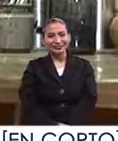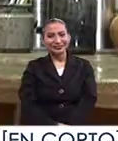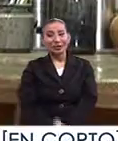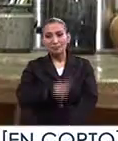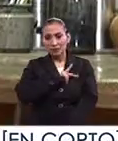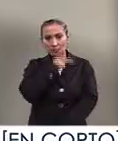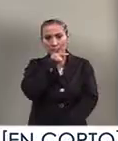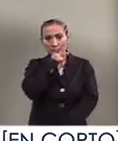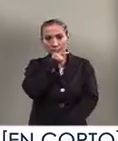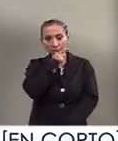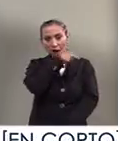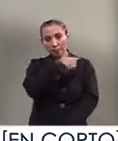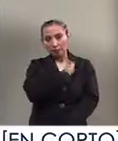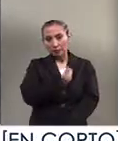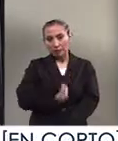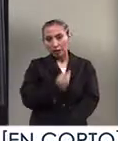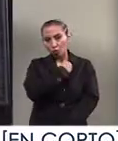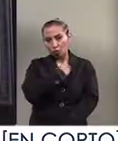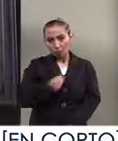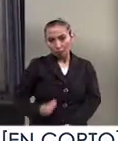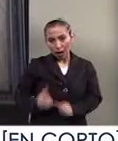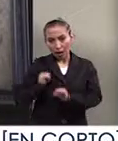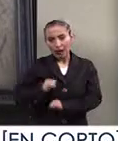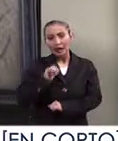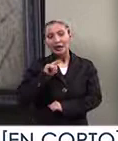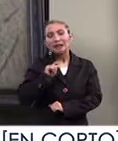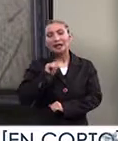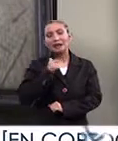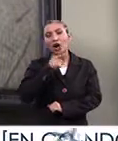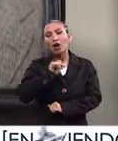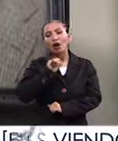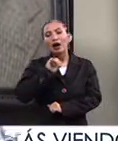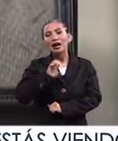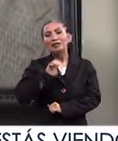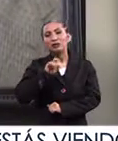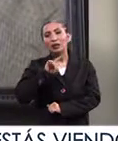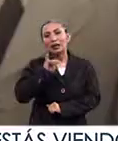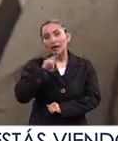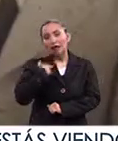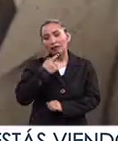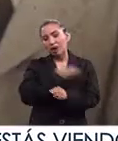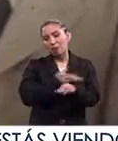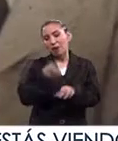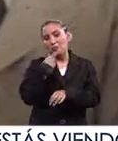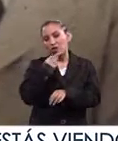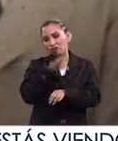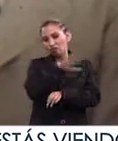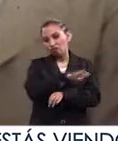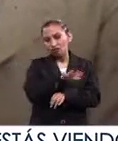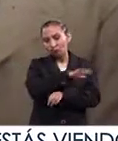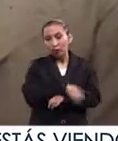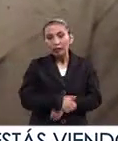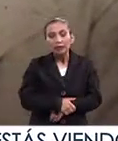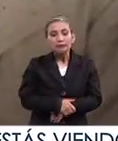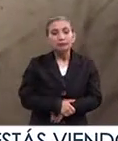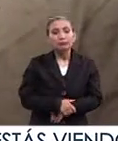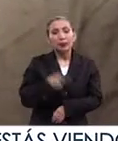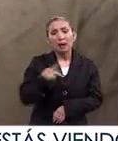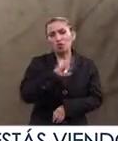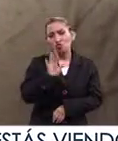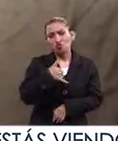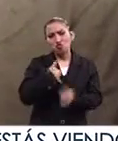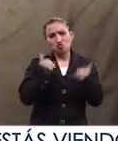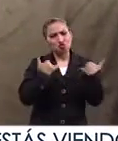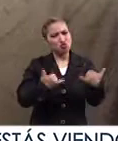Mi padre fue presidente municipal de Santiago Mixcuintla también, familia de políticos también. Y pero murió